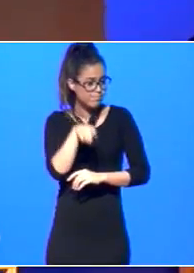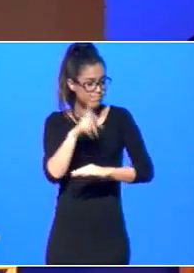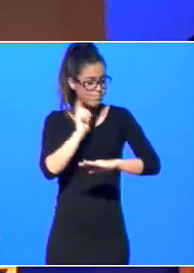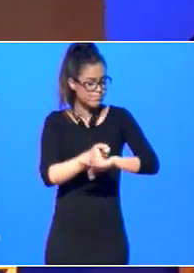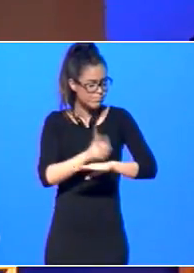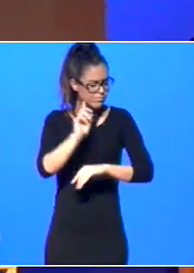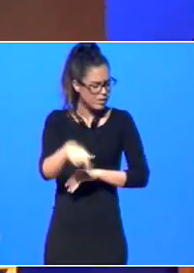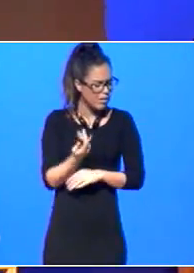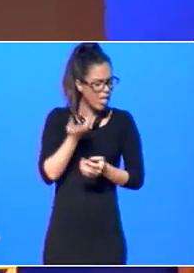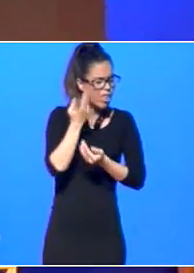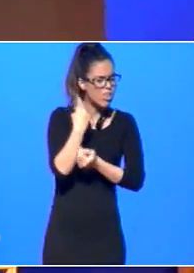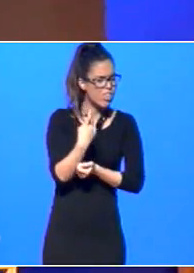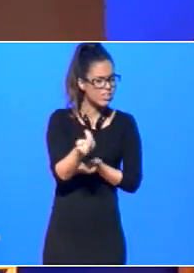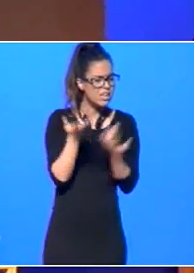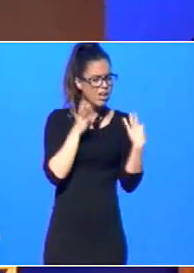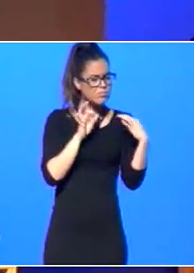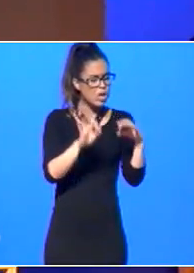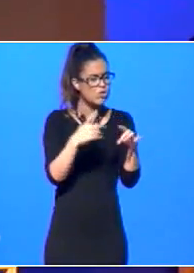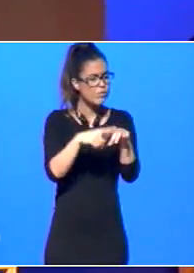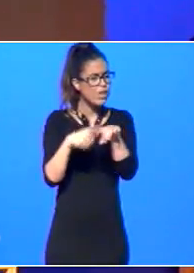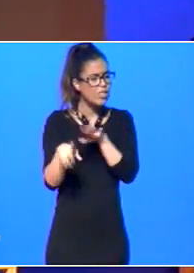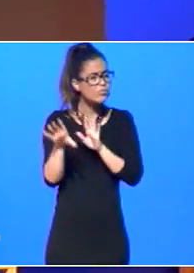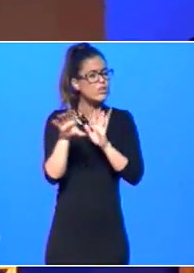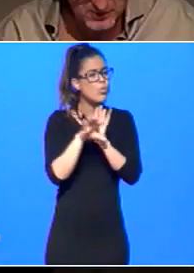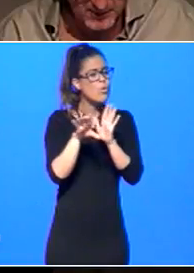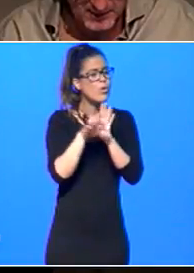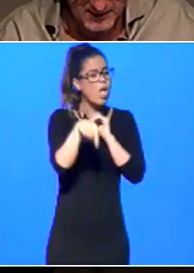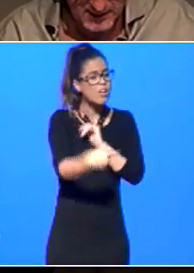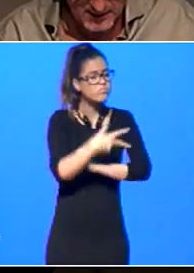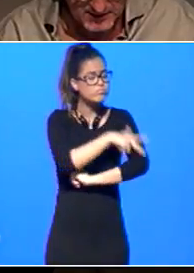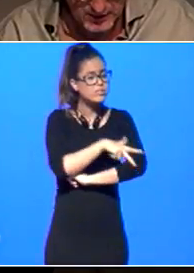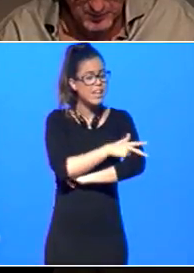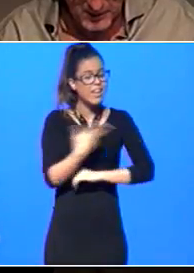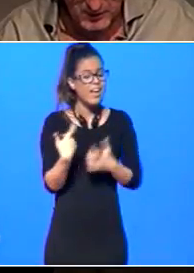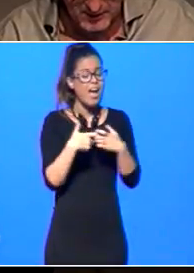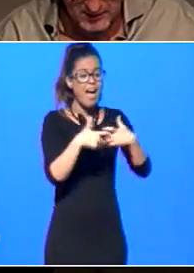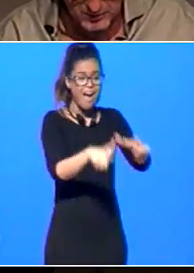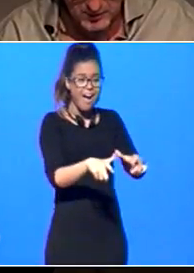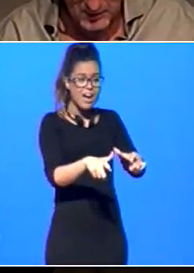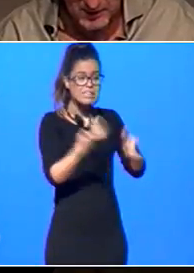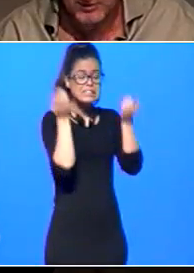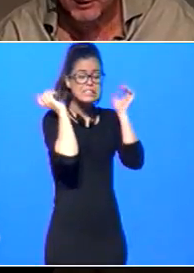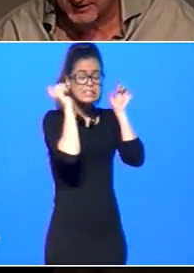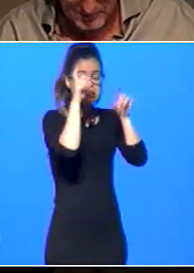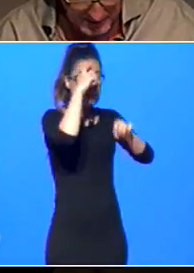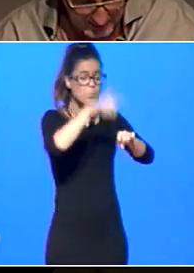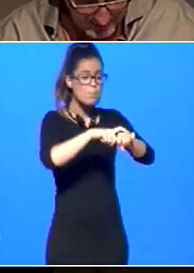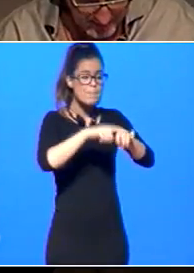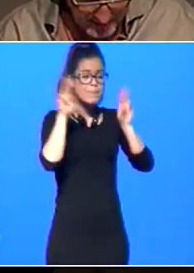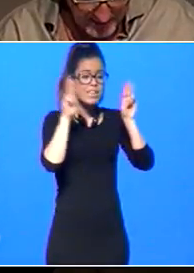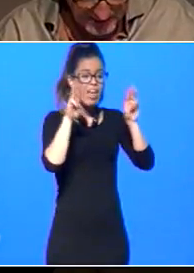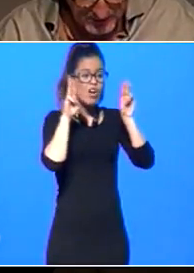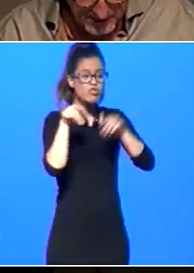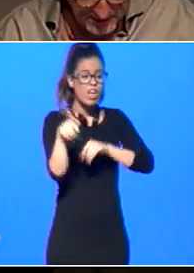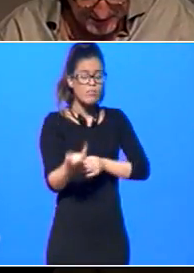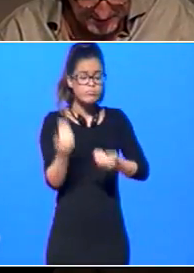educativas especiales del Instituto de Desarrollo Curricular del País Vasco y responsable del área psicopedagógica del Instituto de Evaluación ISEI IBEI.